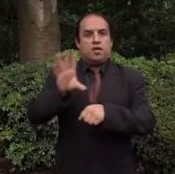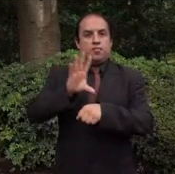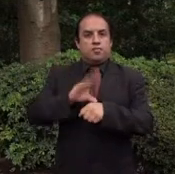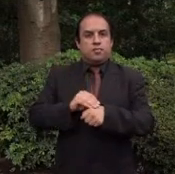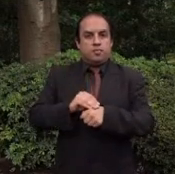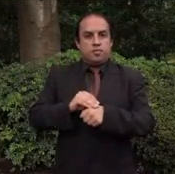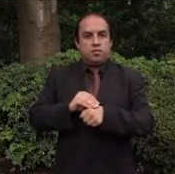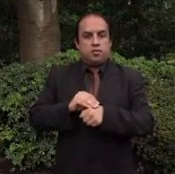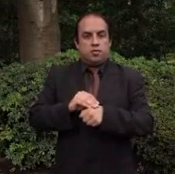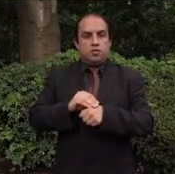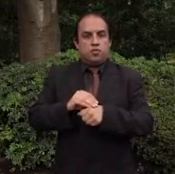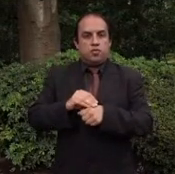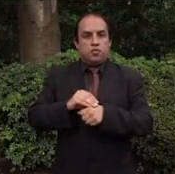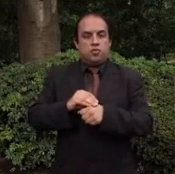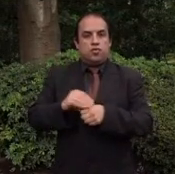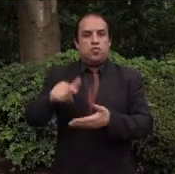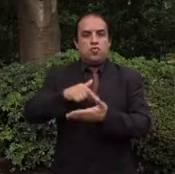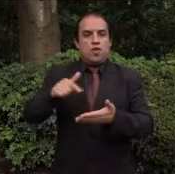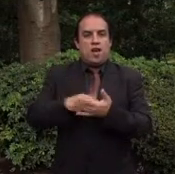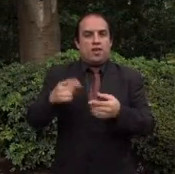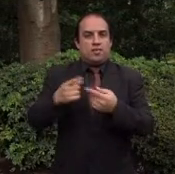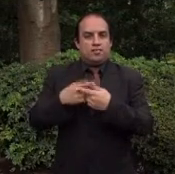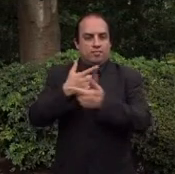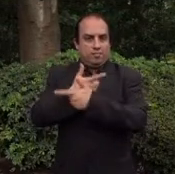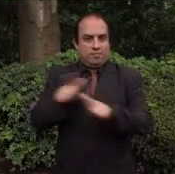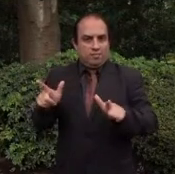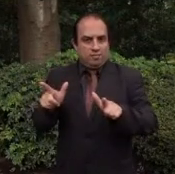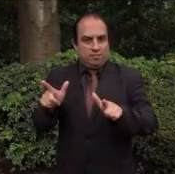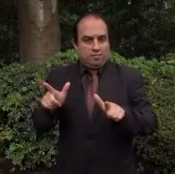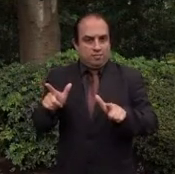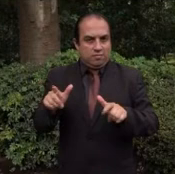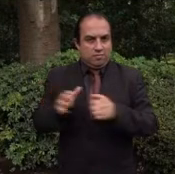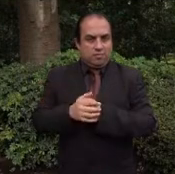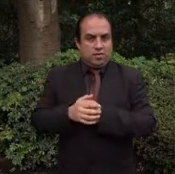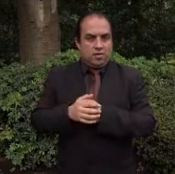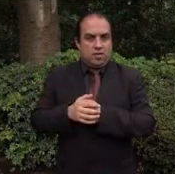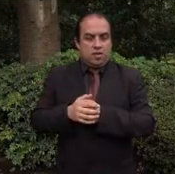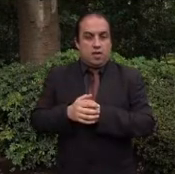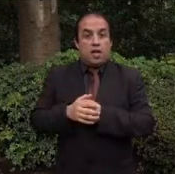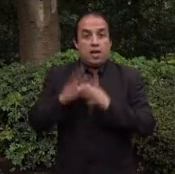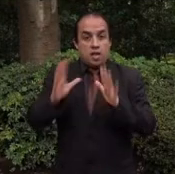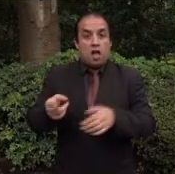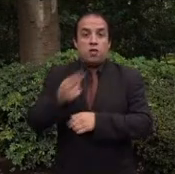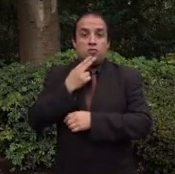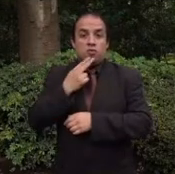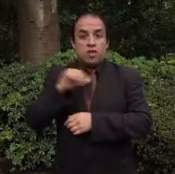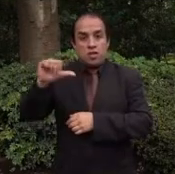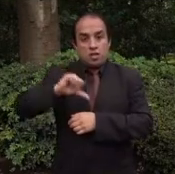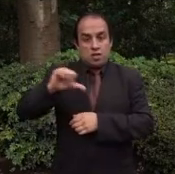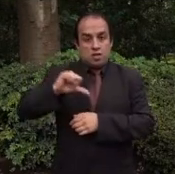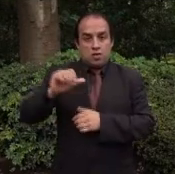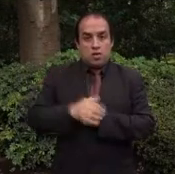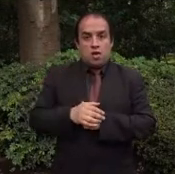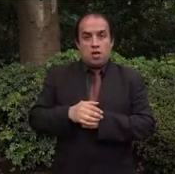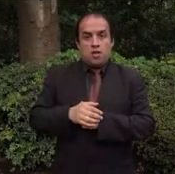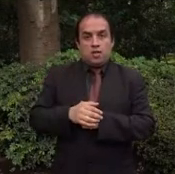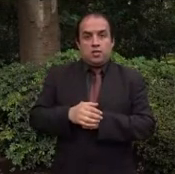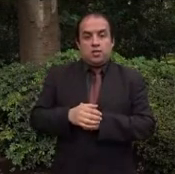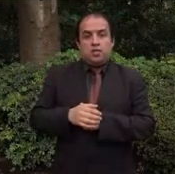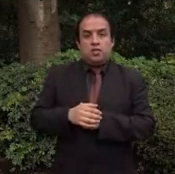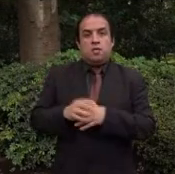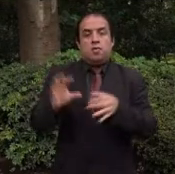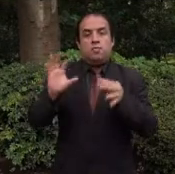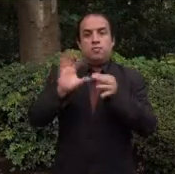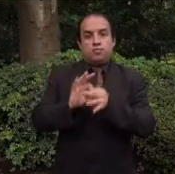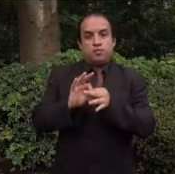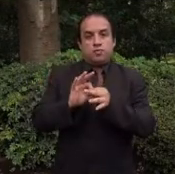son espacios juveniles, digamos, por decirlo así, para jóvenes. Le agradezco. Que ya se usan y que hoy, pues en realidad, parte de eso que ya existía